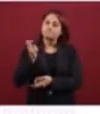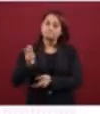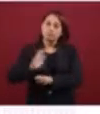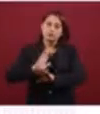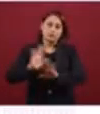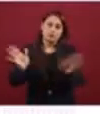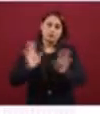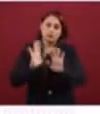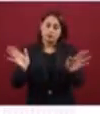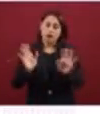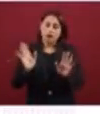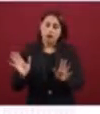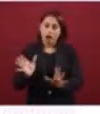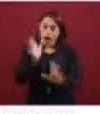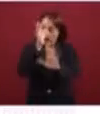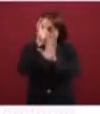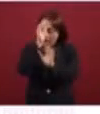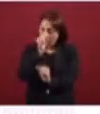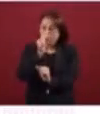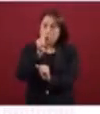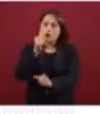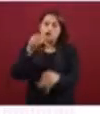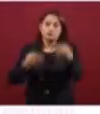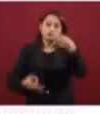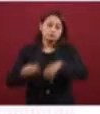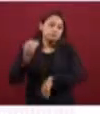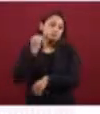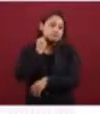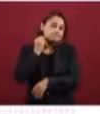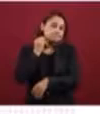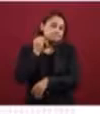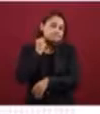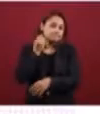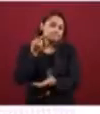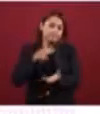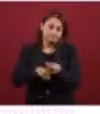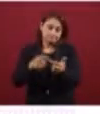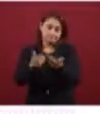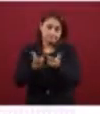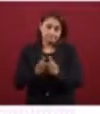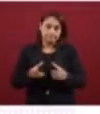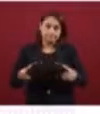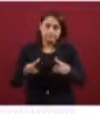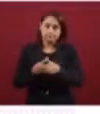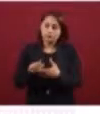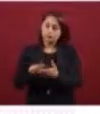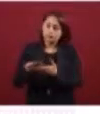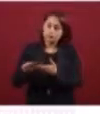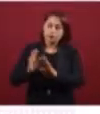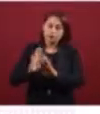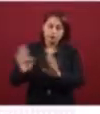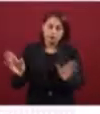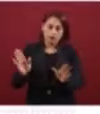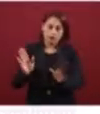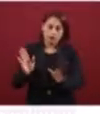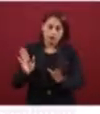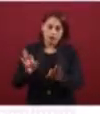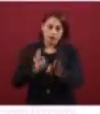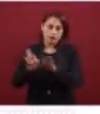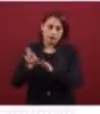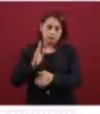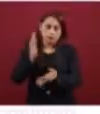de Conciliación y Arbitraje, el cheque de liquidación y el cheque del fondo de ahorro que manejaba